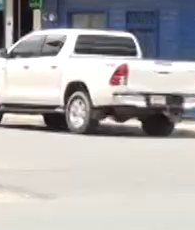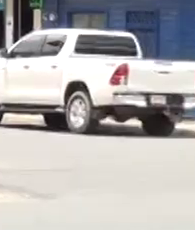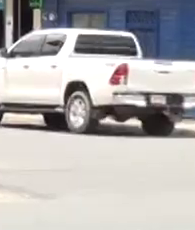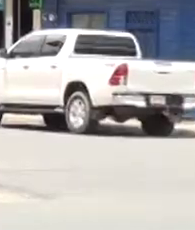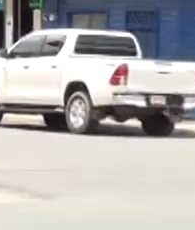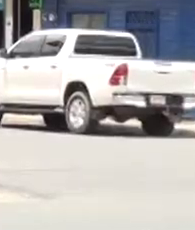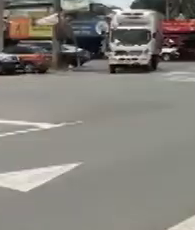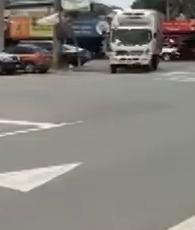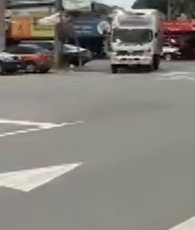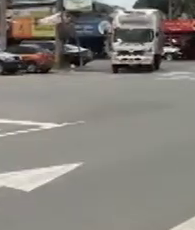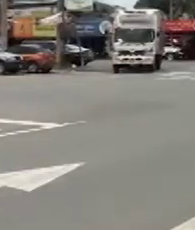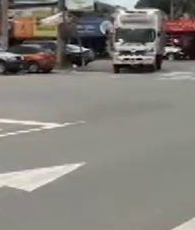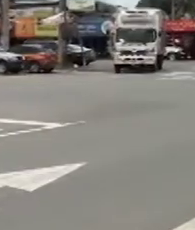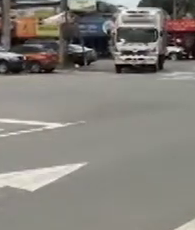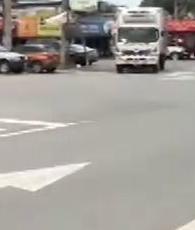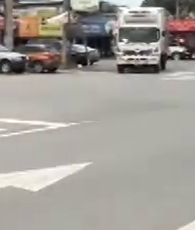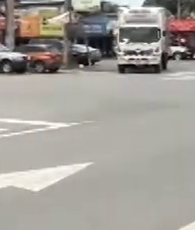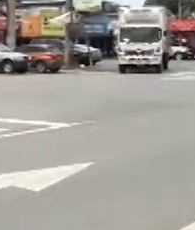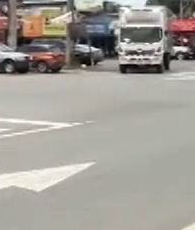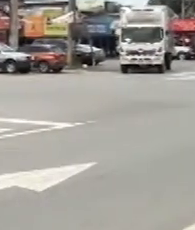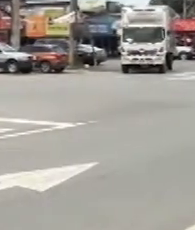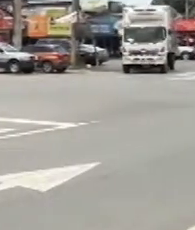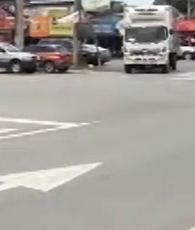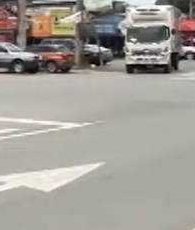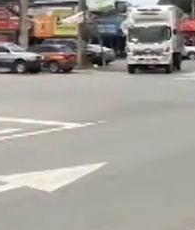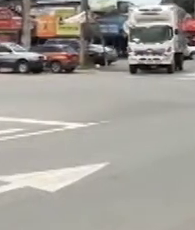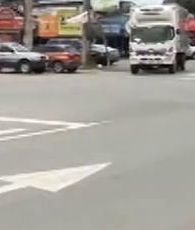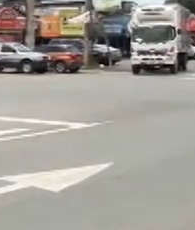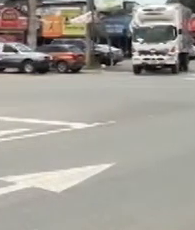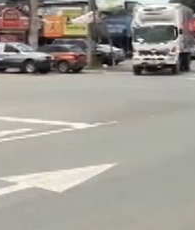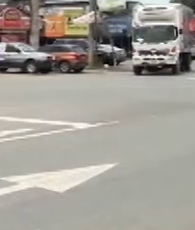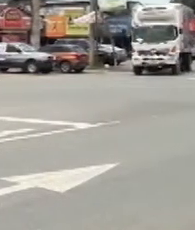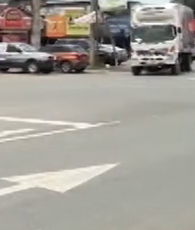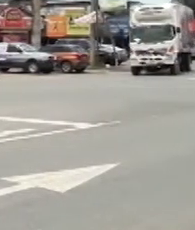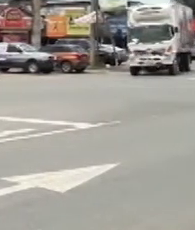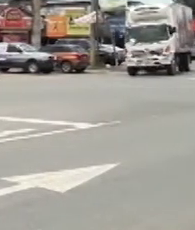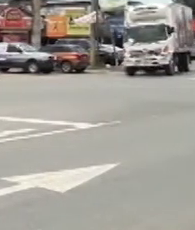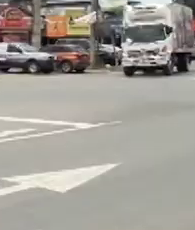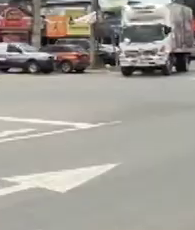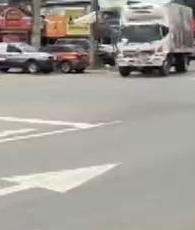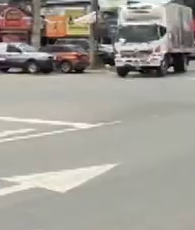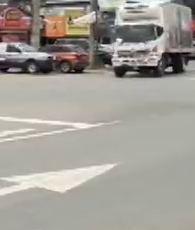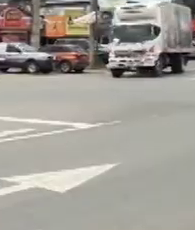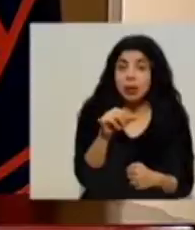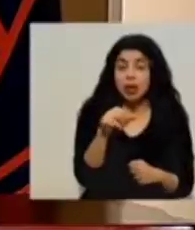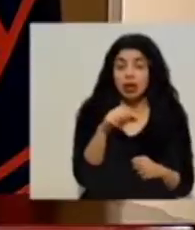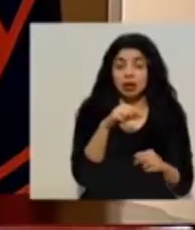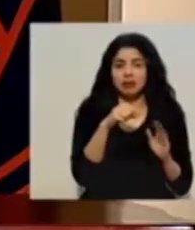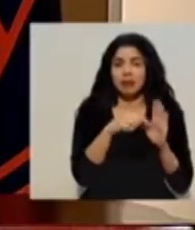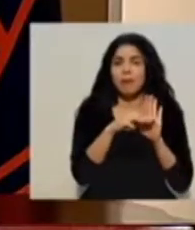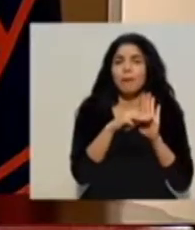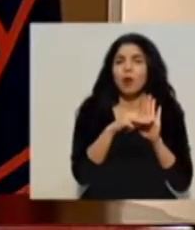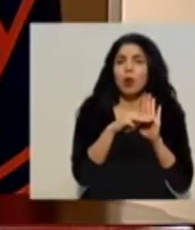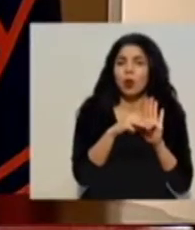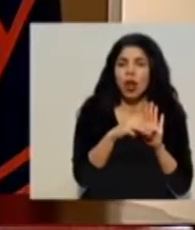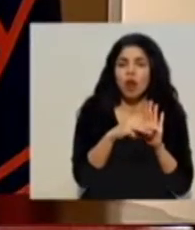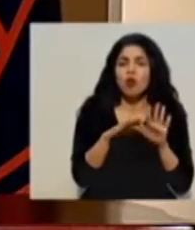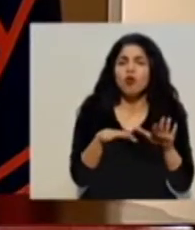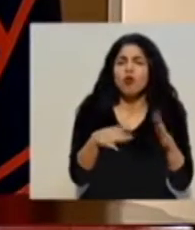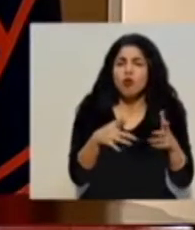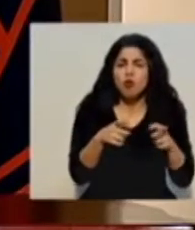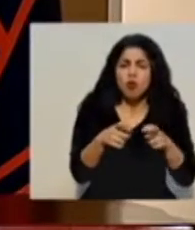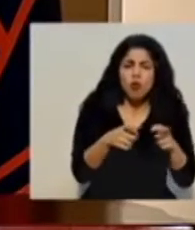que cantones que tienen el riesgo bajo control y otros que no también quiero mencionar que en el modelo de gestión y